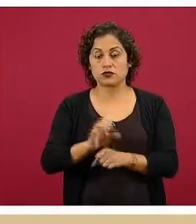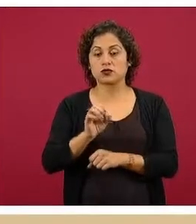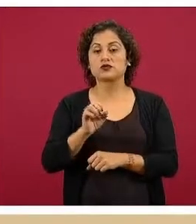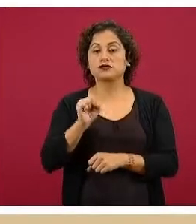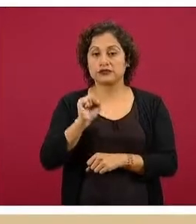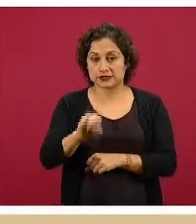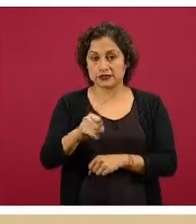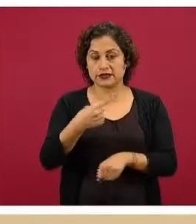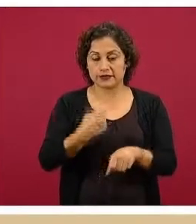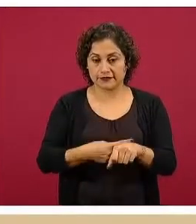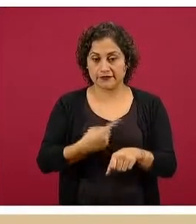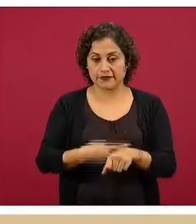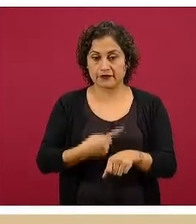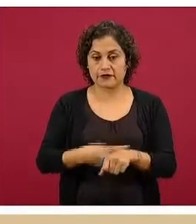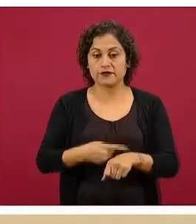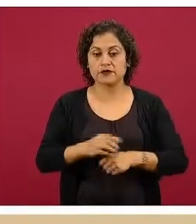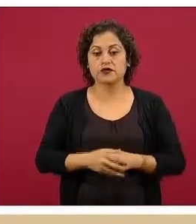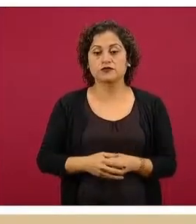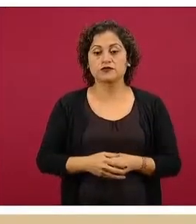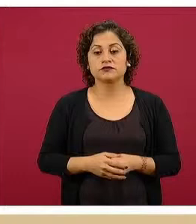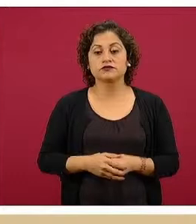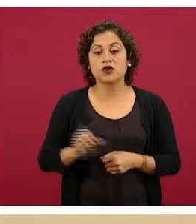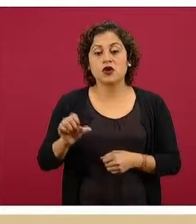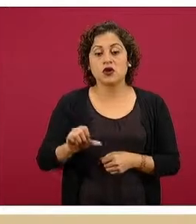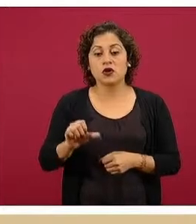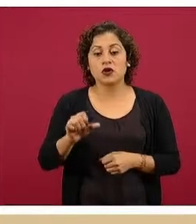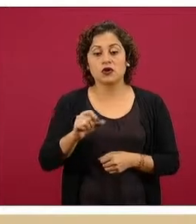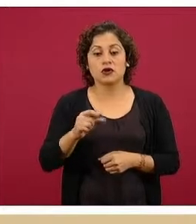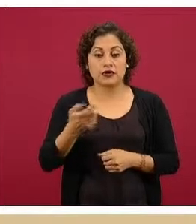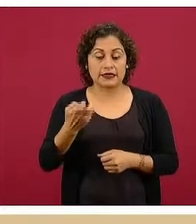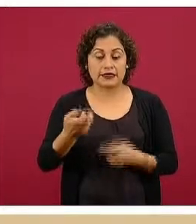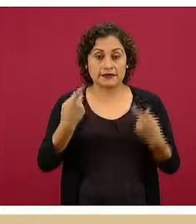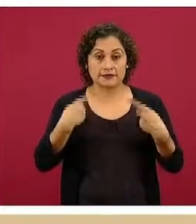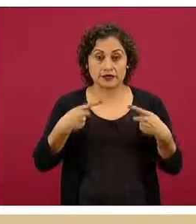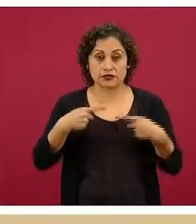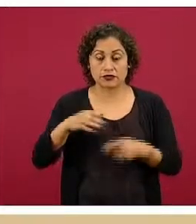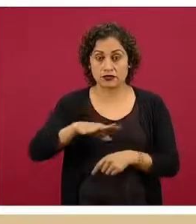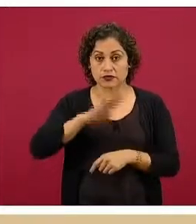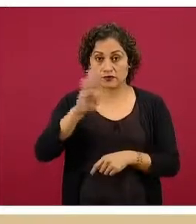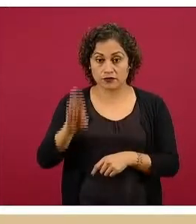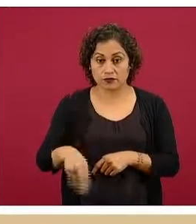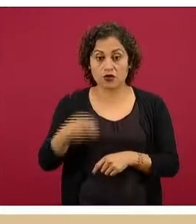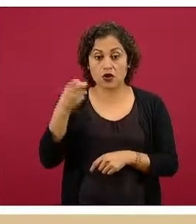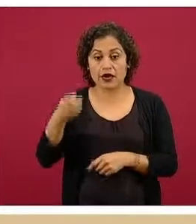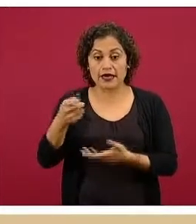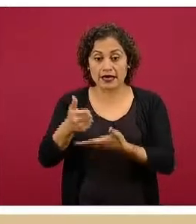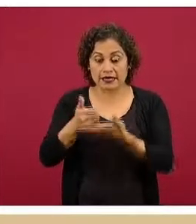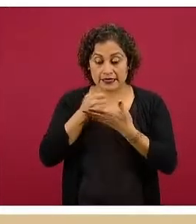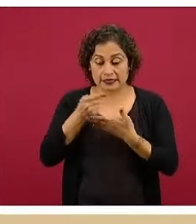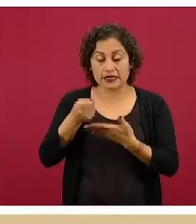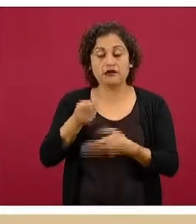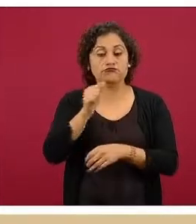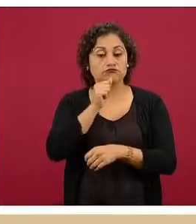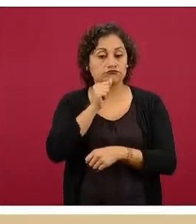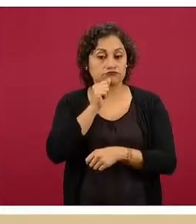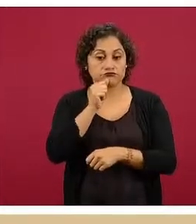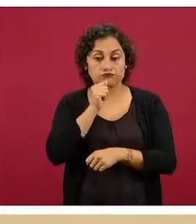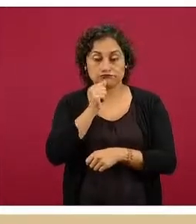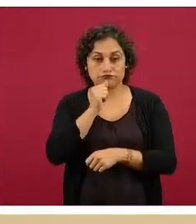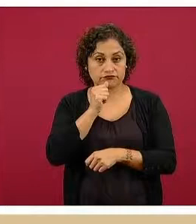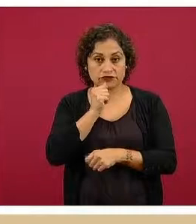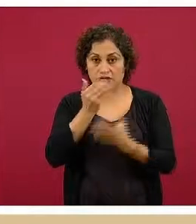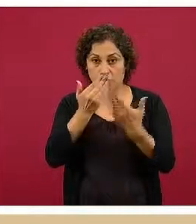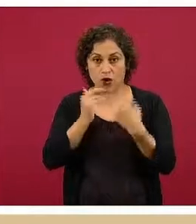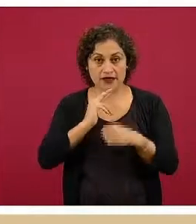611 defunciones, personas que fallecieron y cuya muestra está en procesamiento,